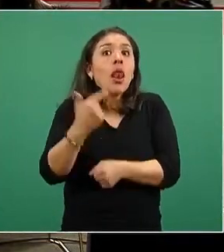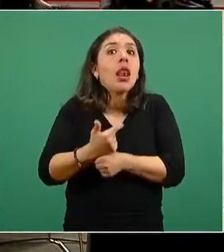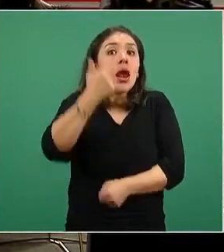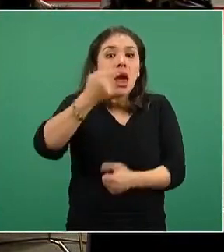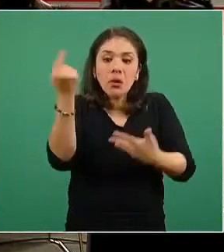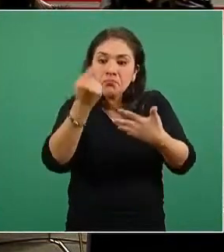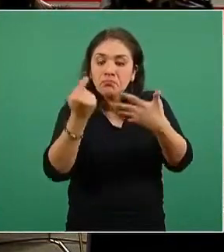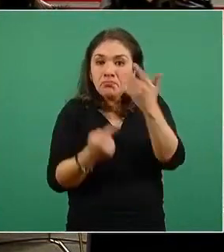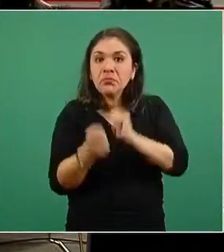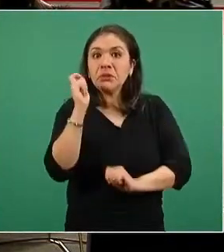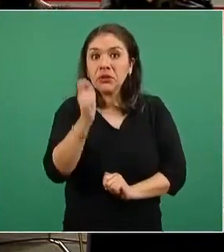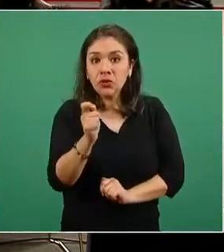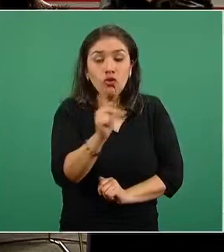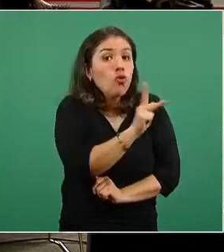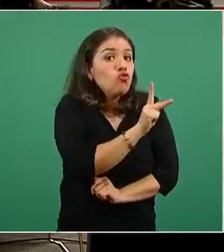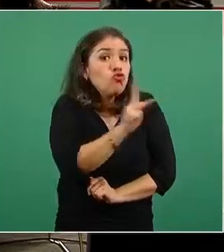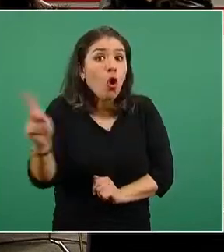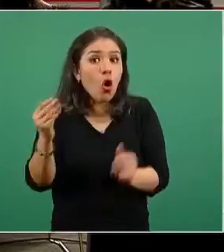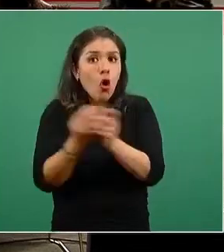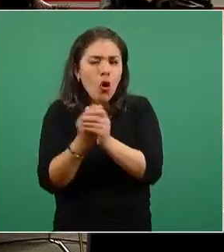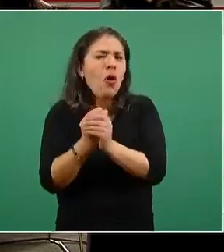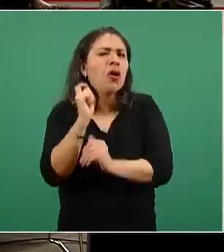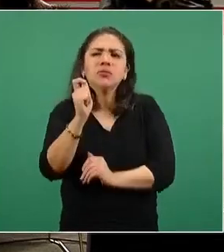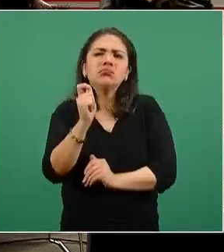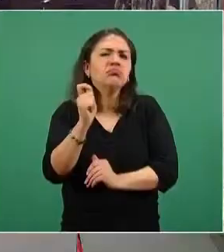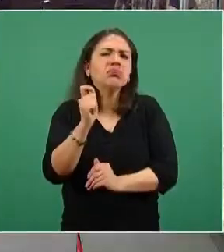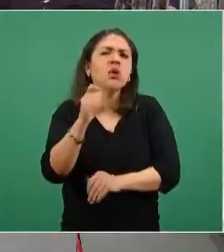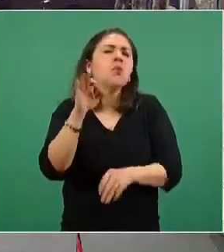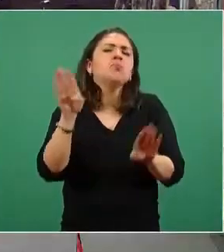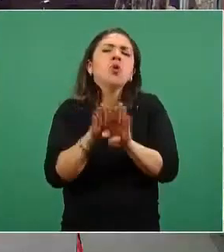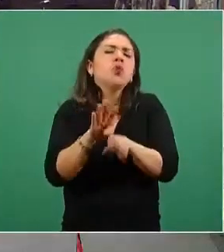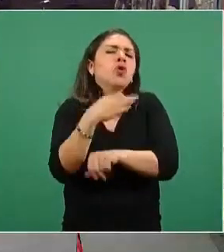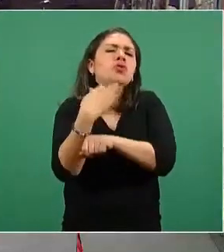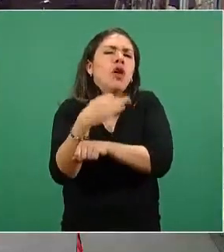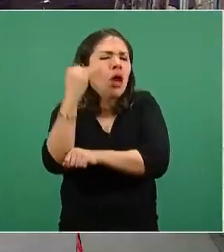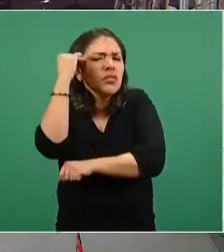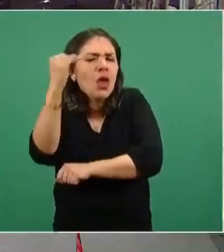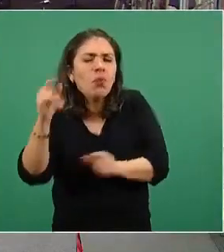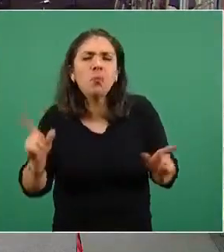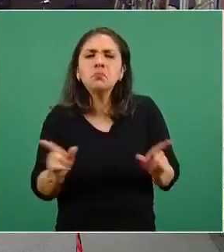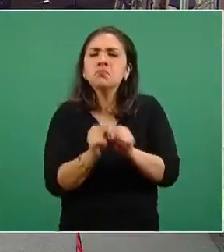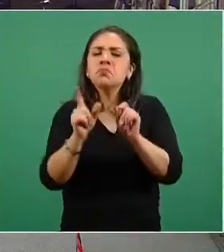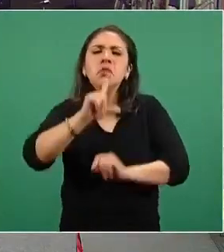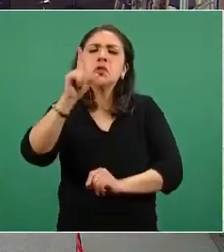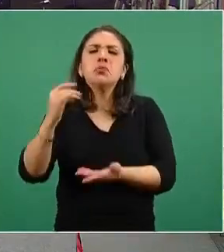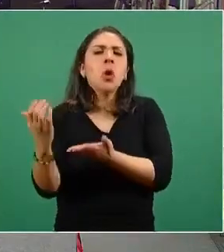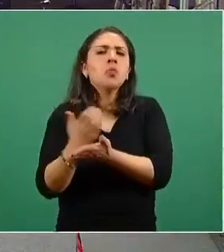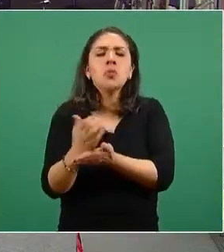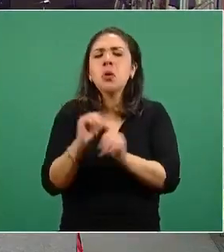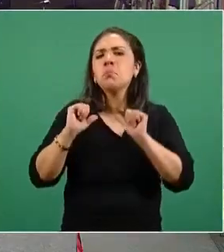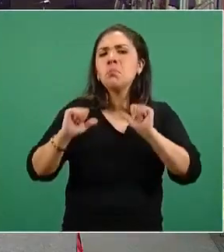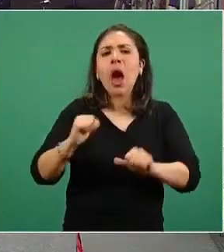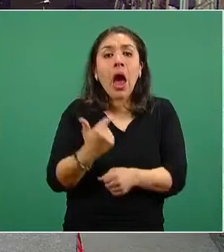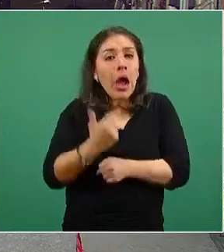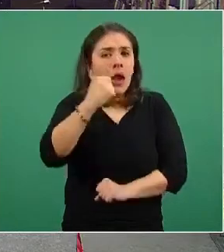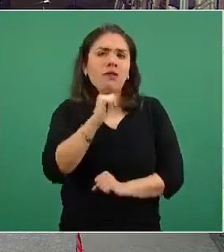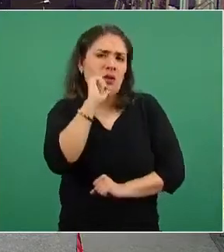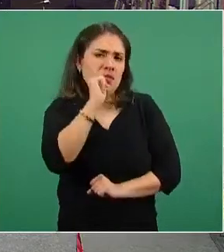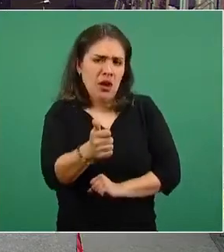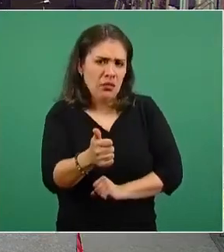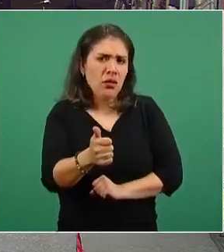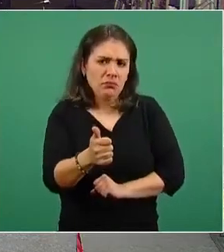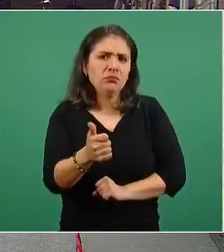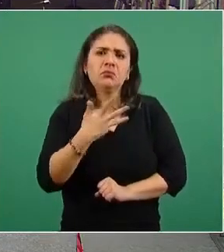los síntomas, todos afortunadamente autolimitados, de duración corta y se han recuperado prácticamente